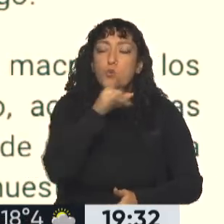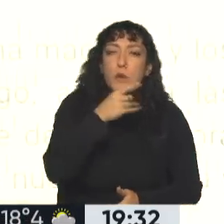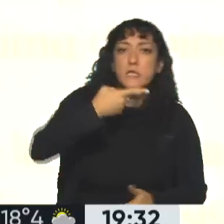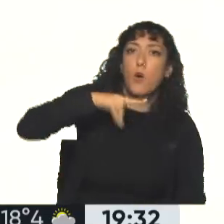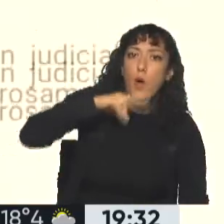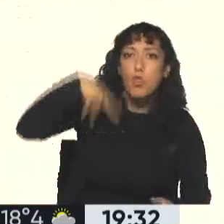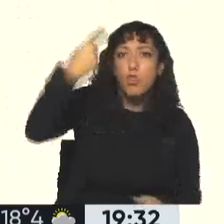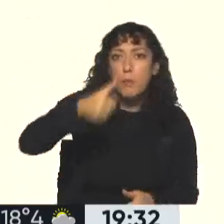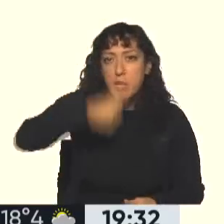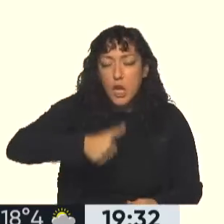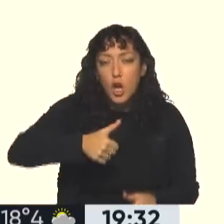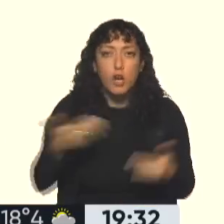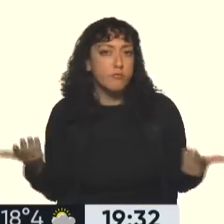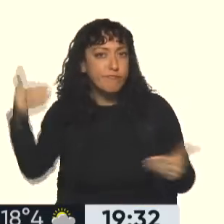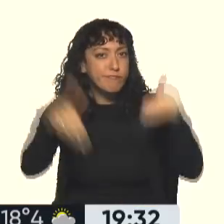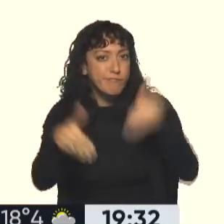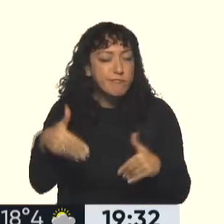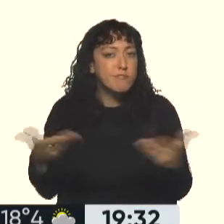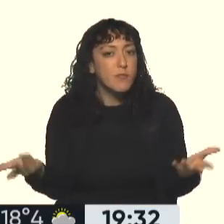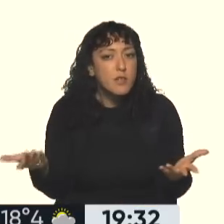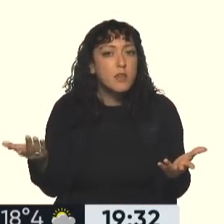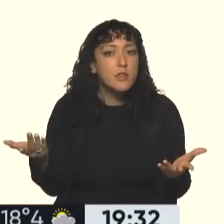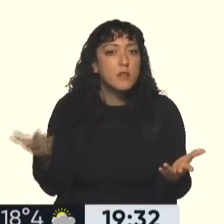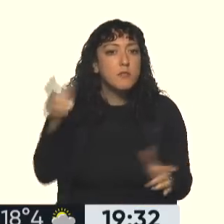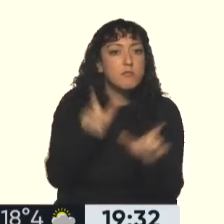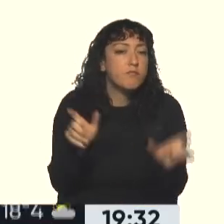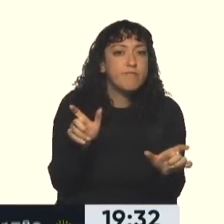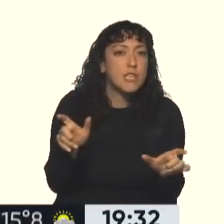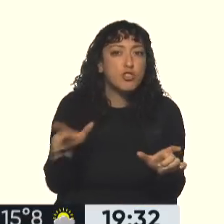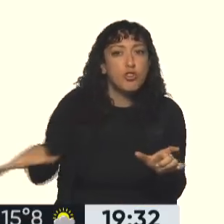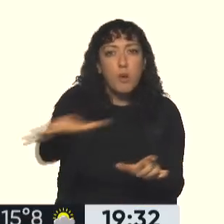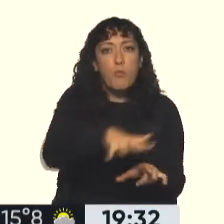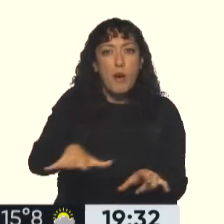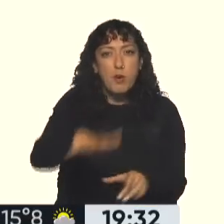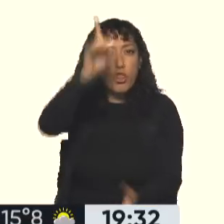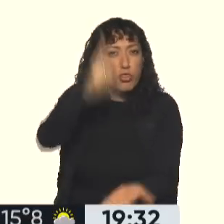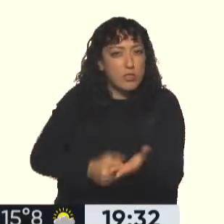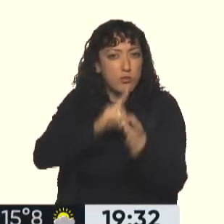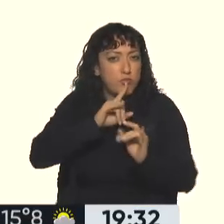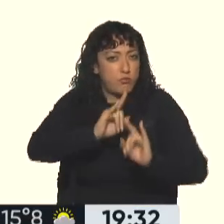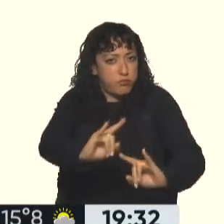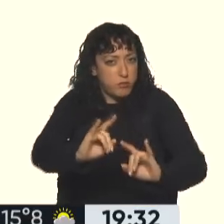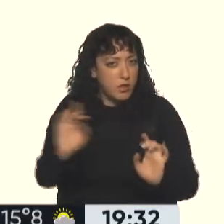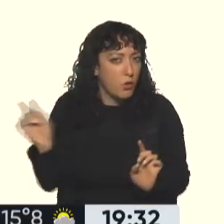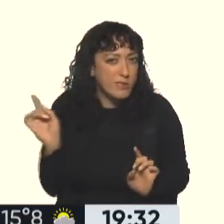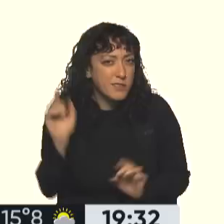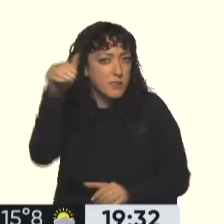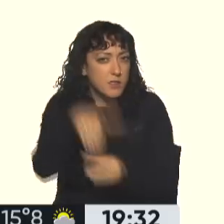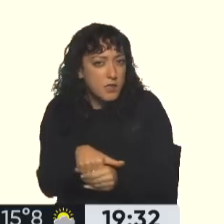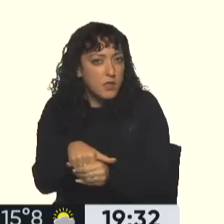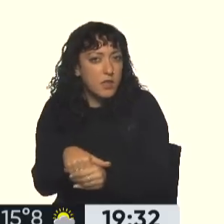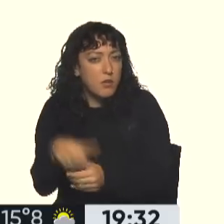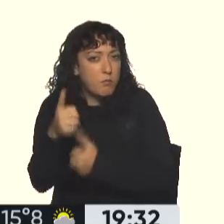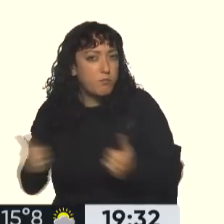próximo domingo. Es el pueblo el que debe elegir sin intromisiones de ningún tipo. La intromisión judicial en procesos electorales